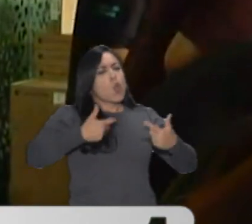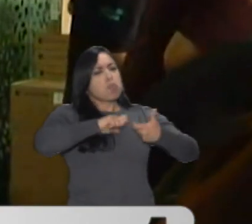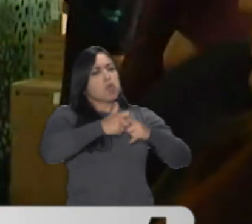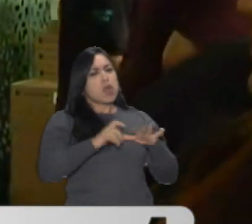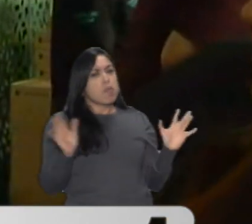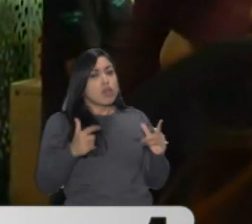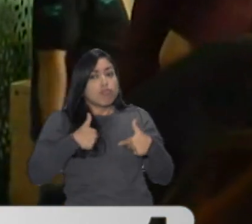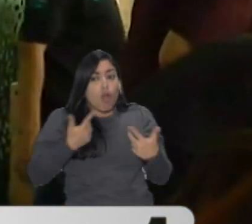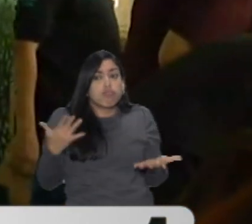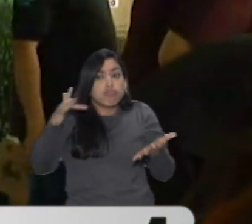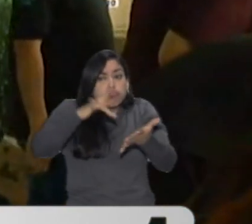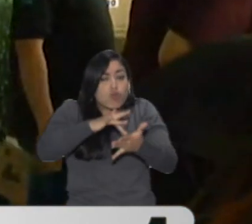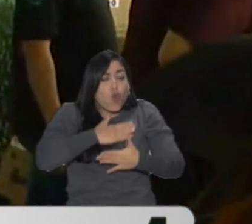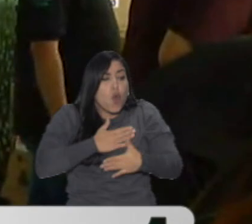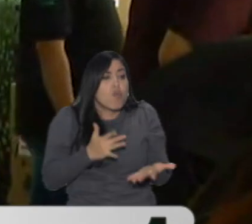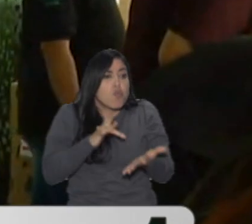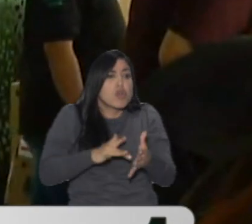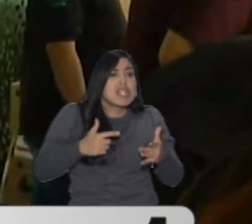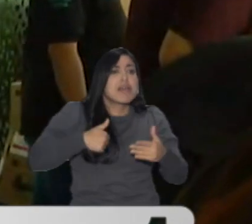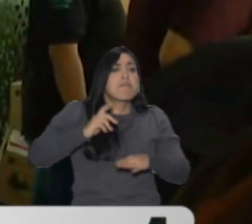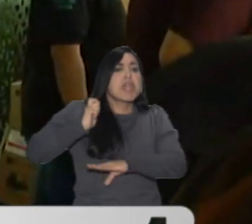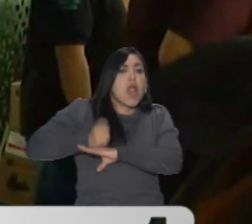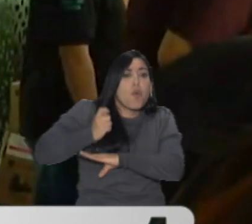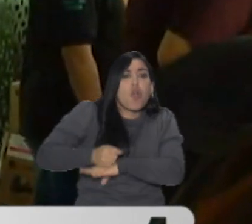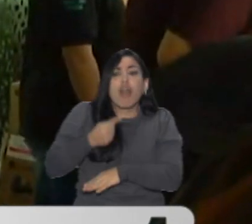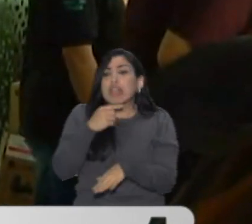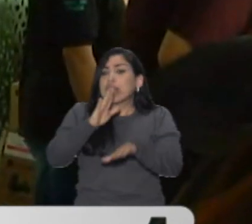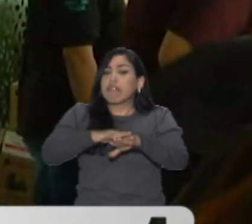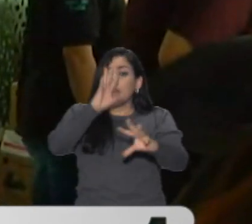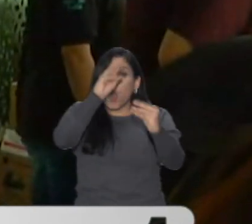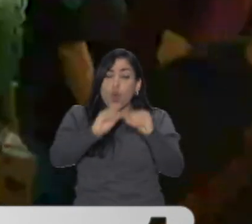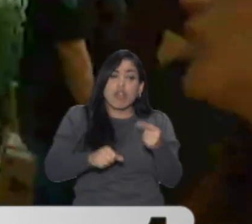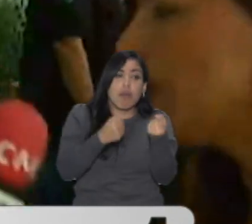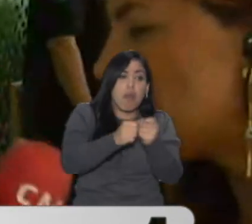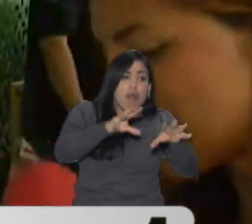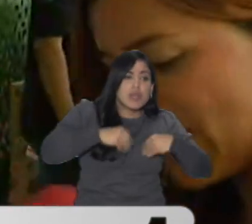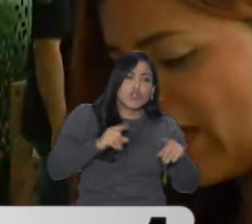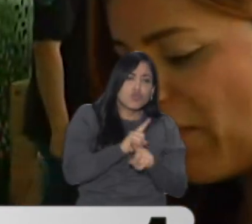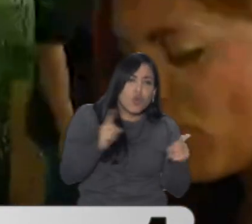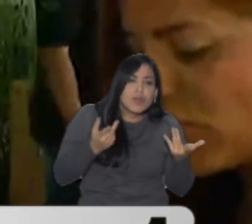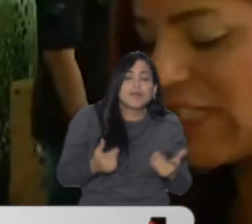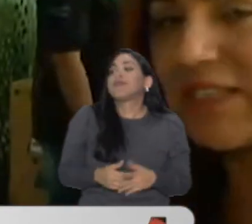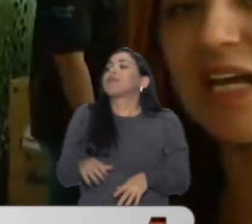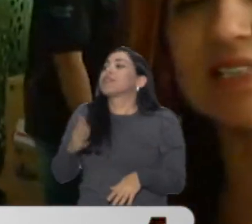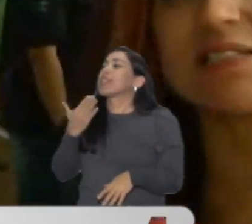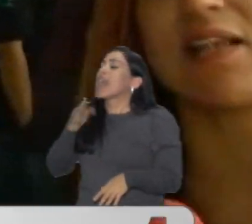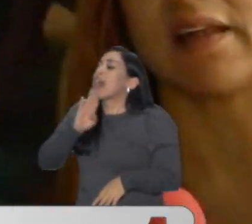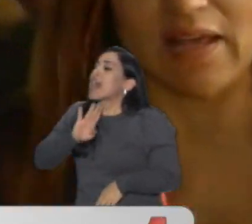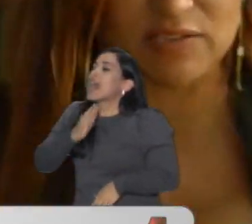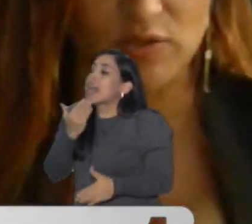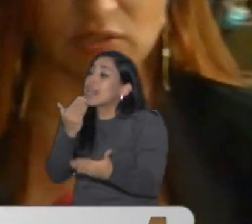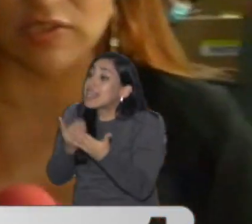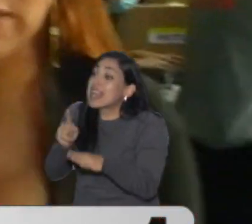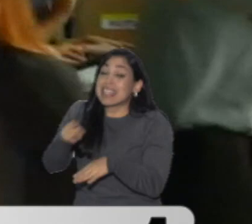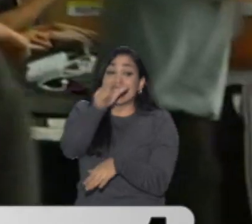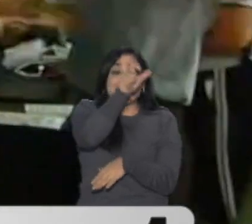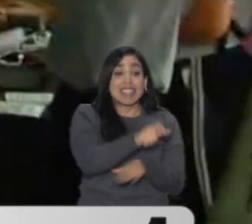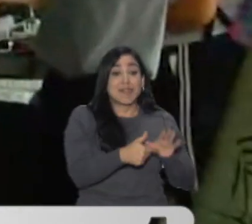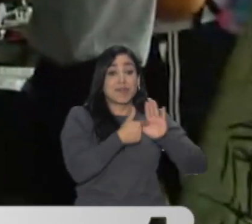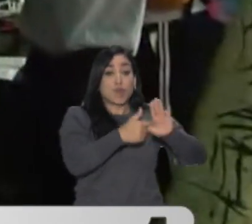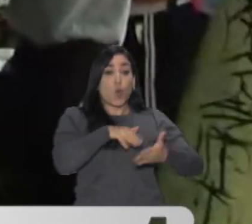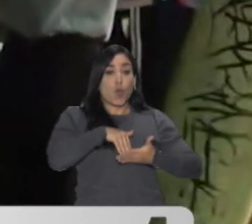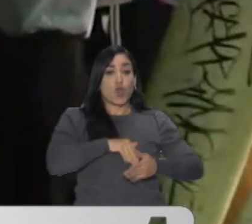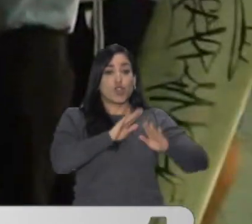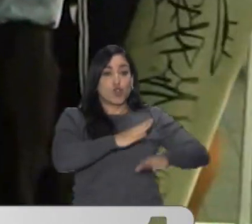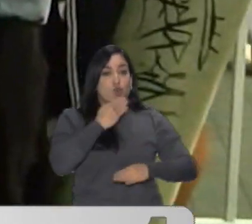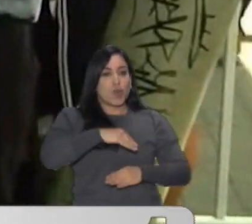si quieren que vaya presencialmente a hacer lo que podría hacer mi abogado, que es decir, no vamos a conciliar. Muy bien, alcalde, muchas gracias. Es la reacción entonces del alcalde